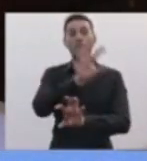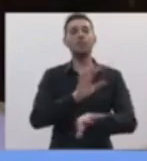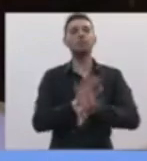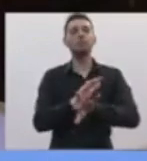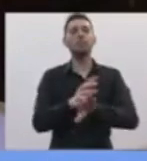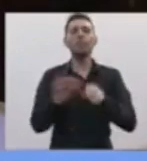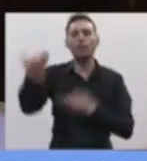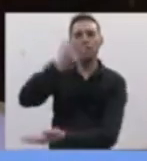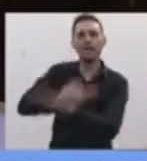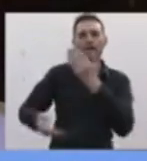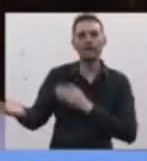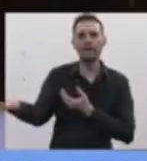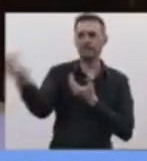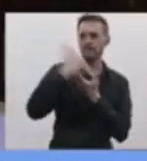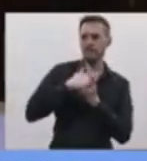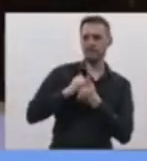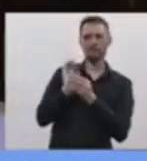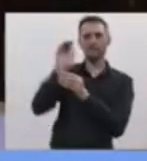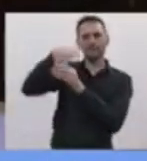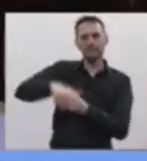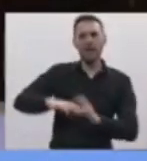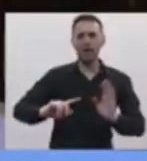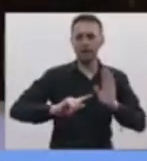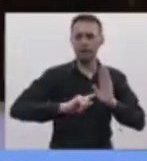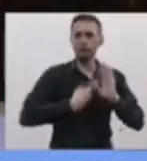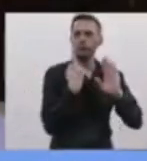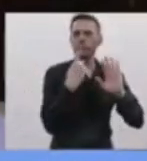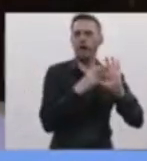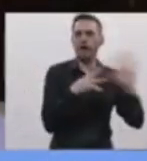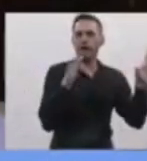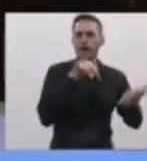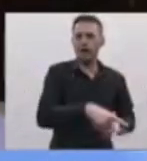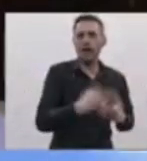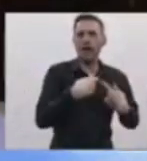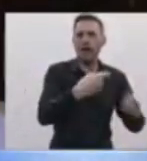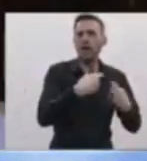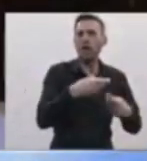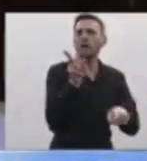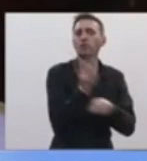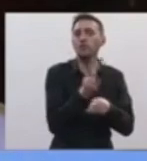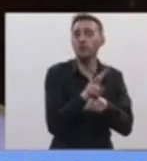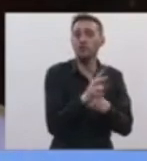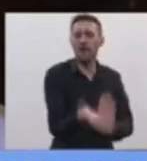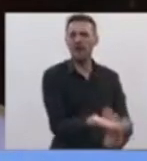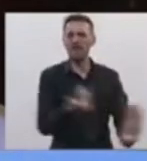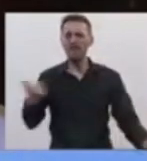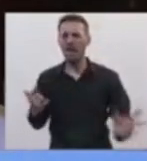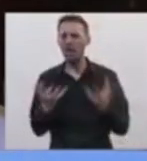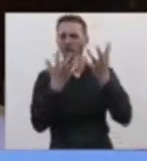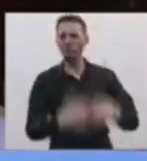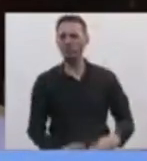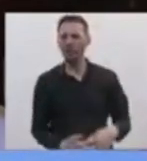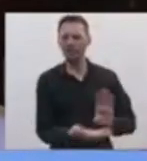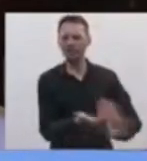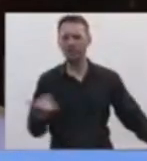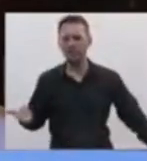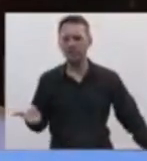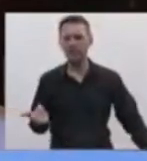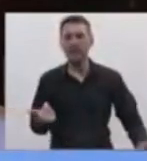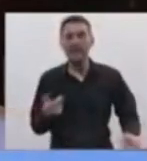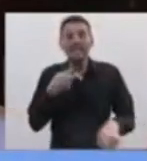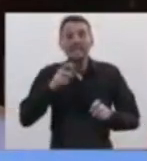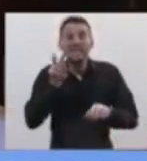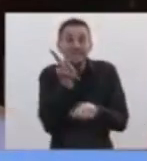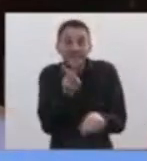participa ahora que hicimos gracia autónoma de buenos aires los gastos en seguridad se los sacamos de la automaticidad o sea que algo que